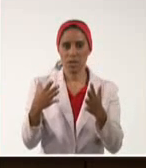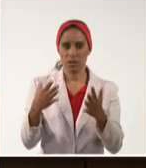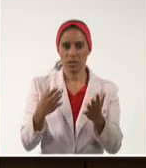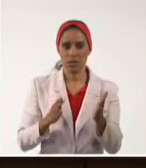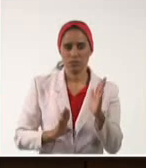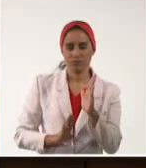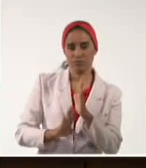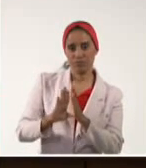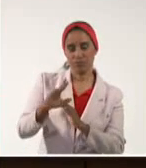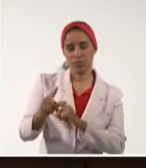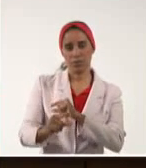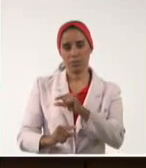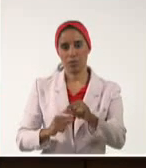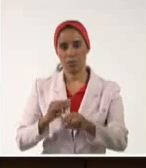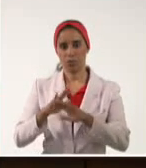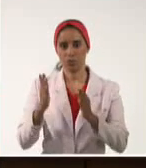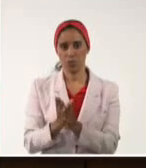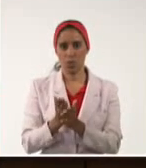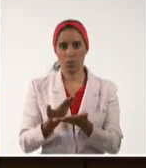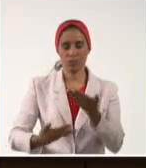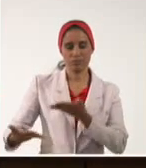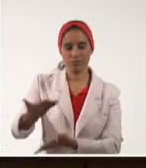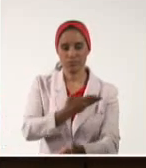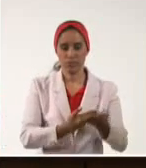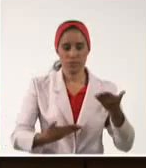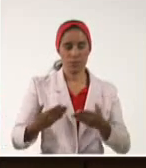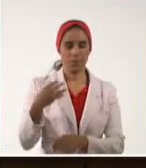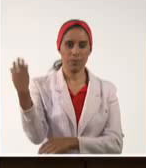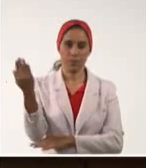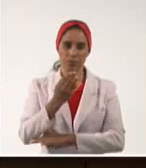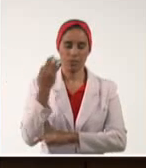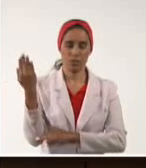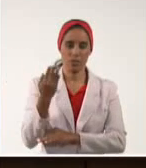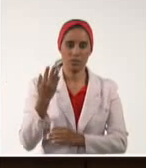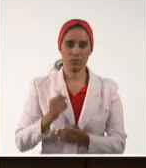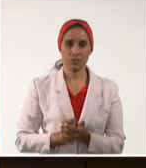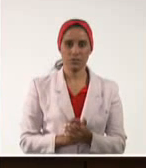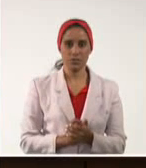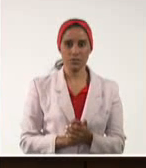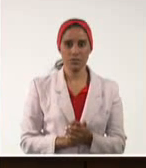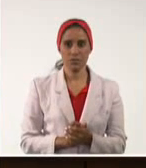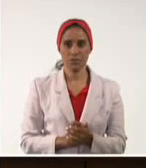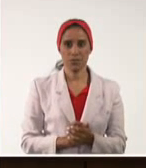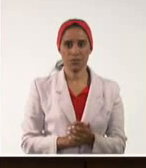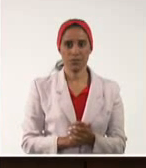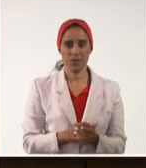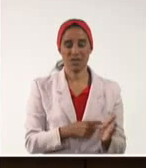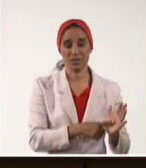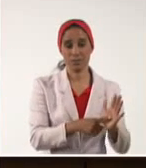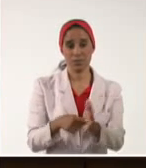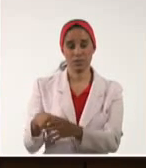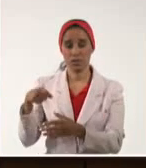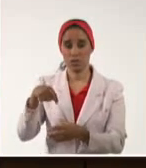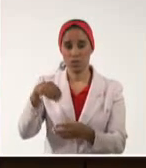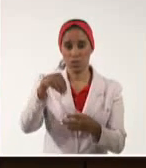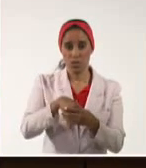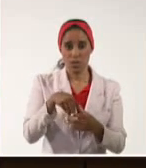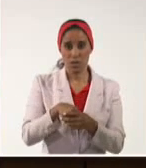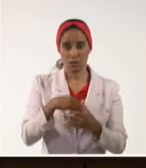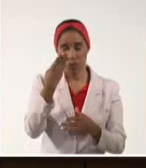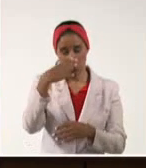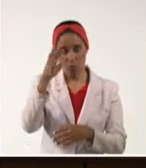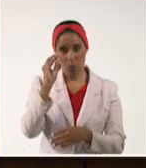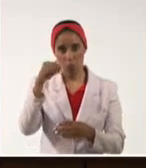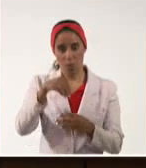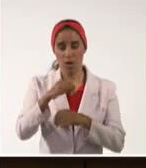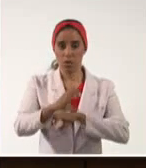de cara a las negociaciones climáticas. En representación del grupo, Cuba asistió al máximo nivel a la reunión cumbre celebrada